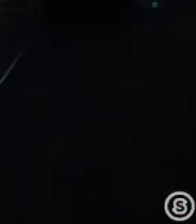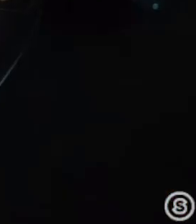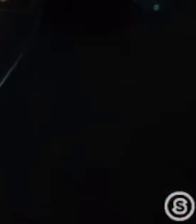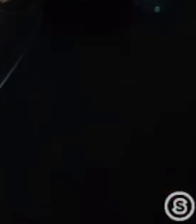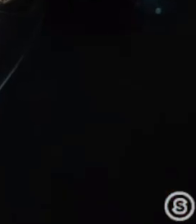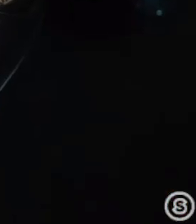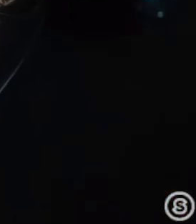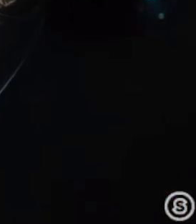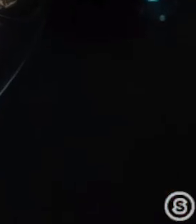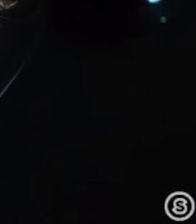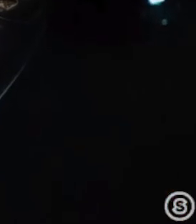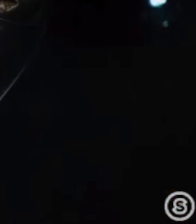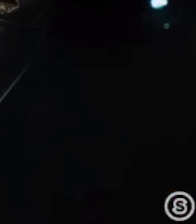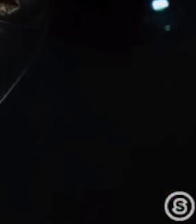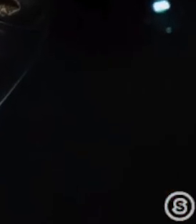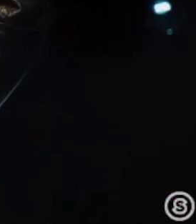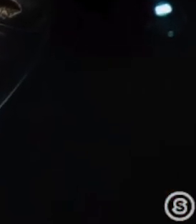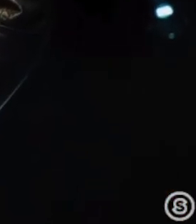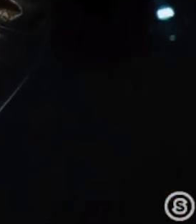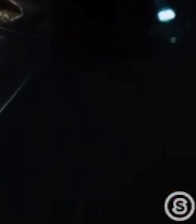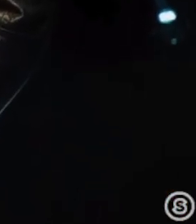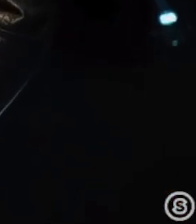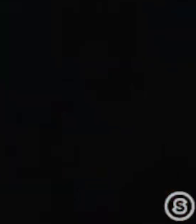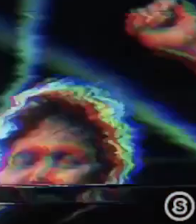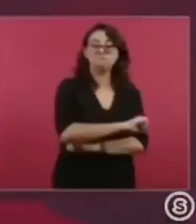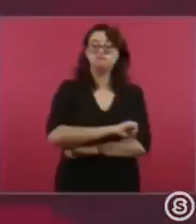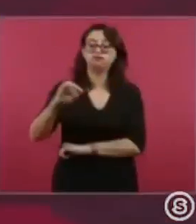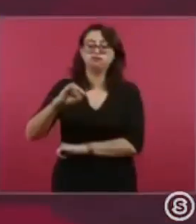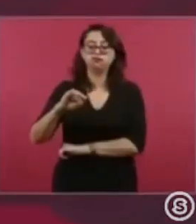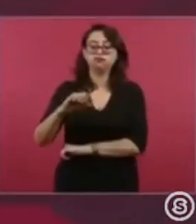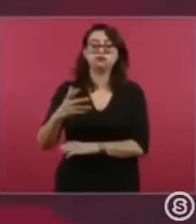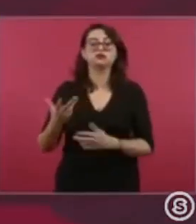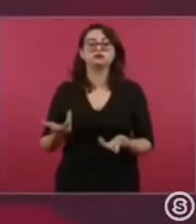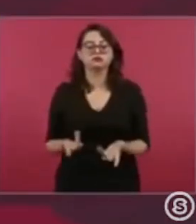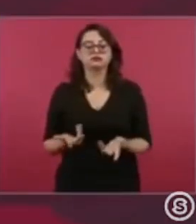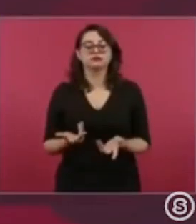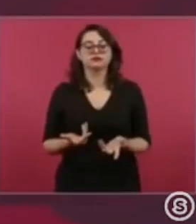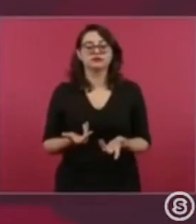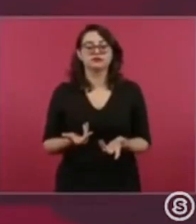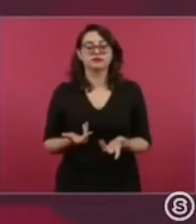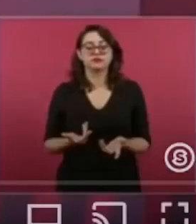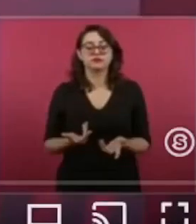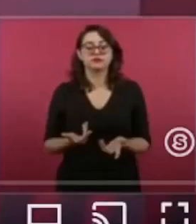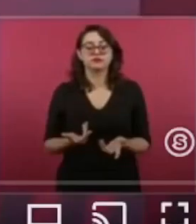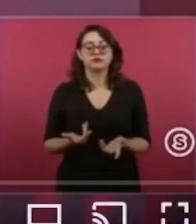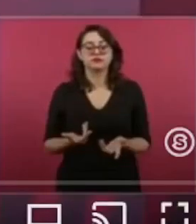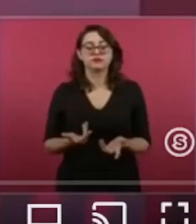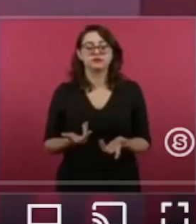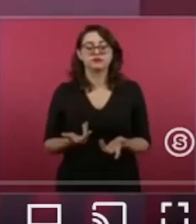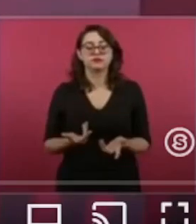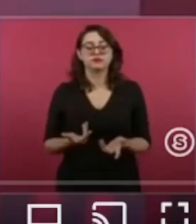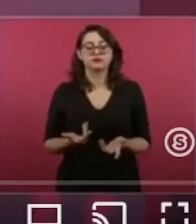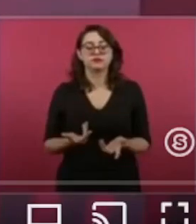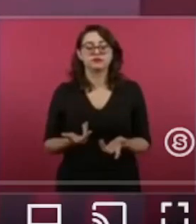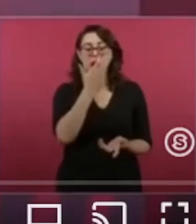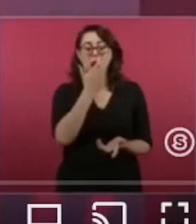controvertida referencia al surgimiento del nazismo en Alemania. Es importante recordar. Esto fue en